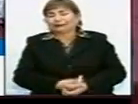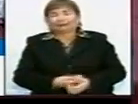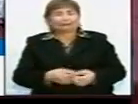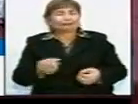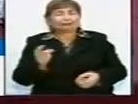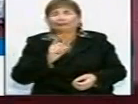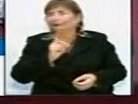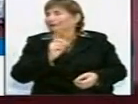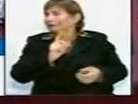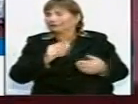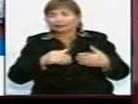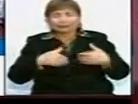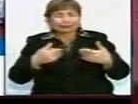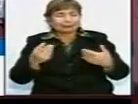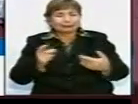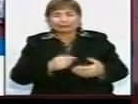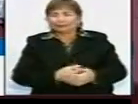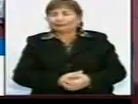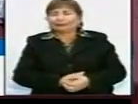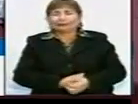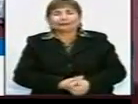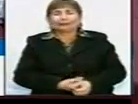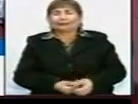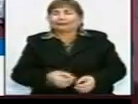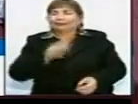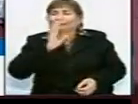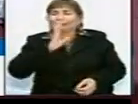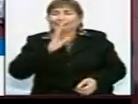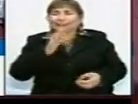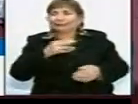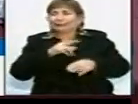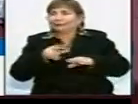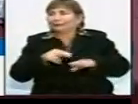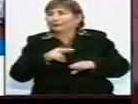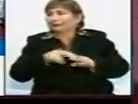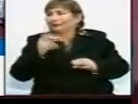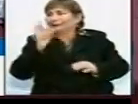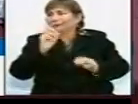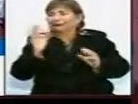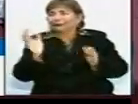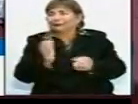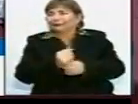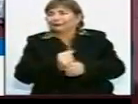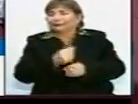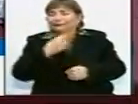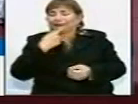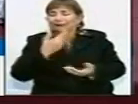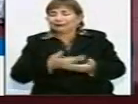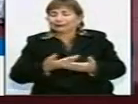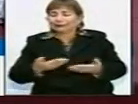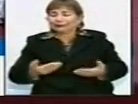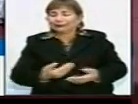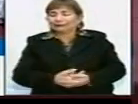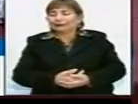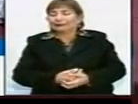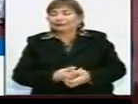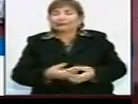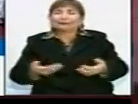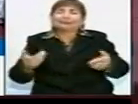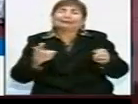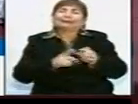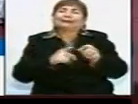puede o sea es hablar lo lógico y lo normal sería no hay querrá sentar pero ese es letra muerta